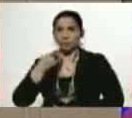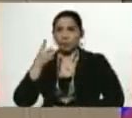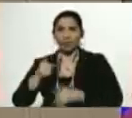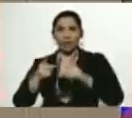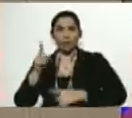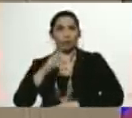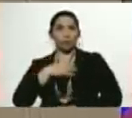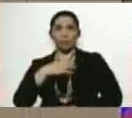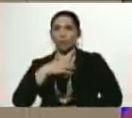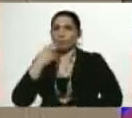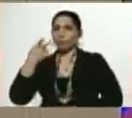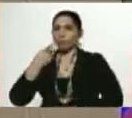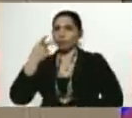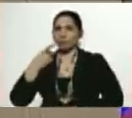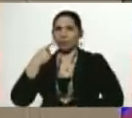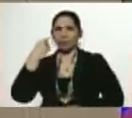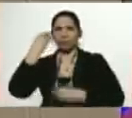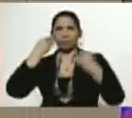ser politizado.